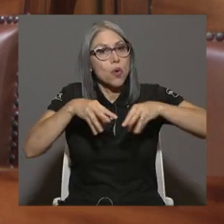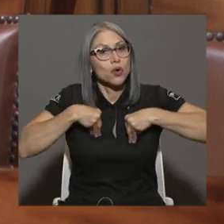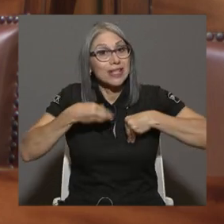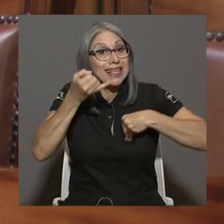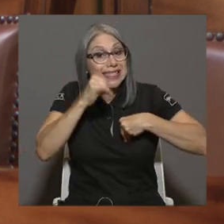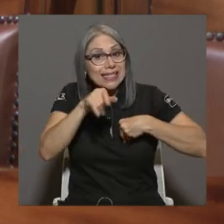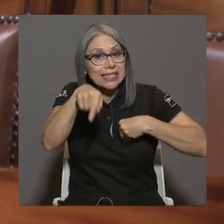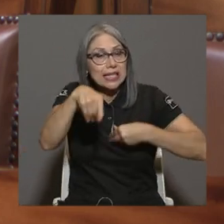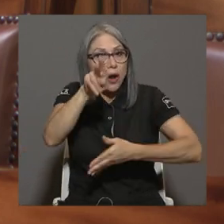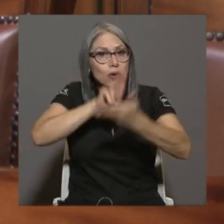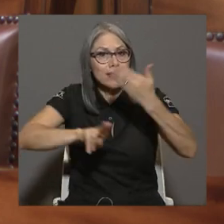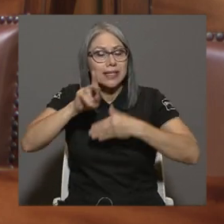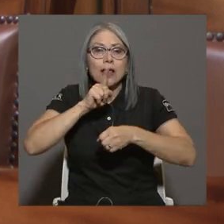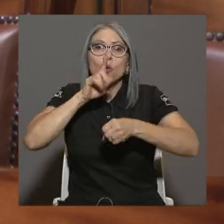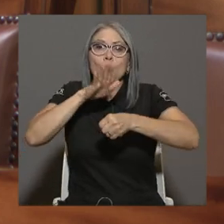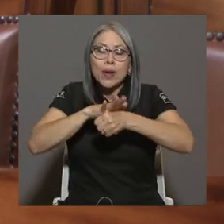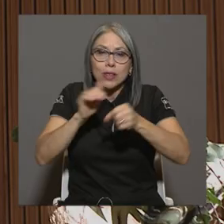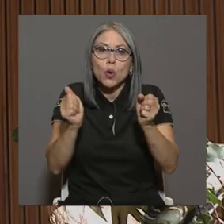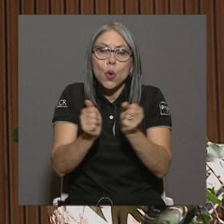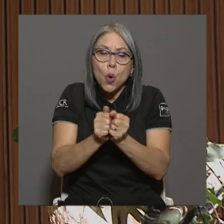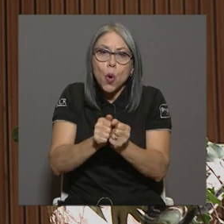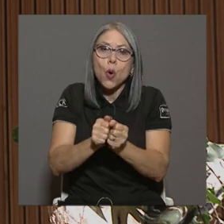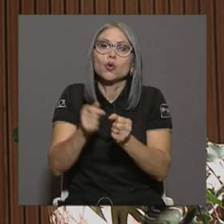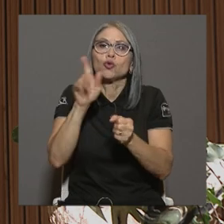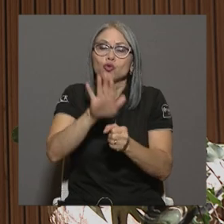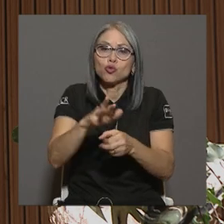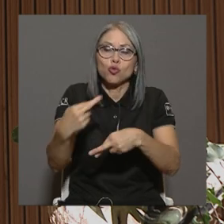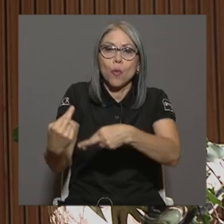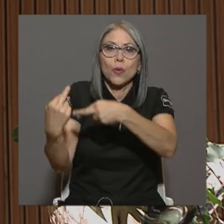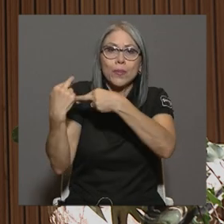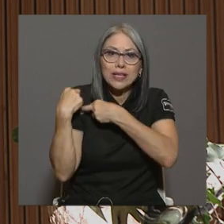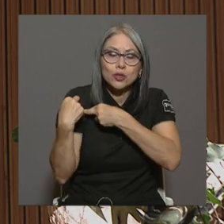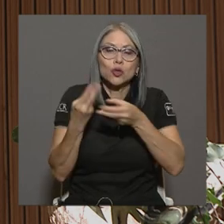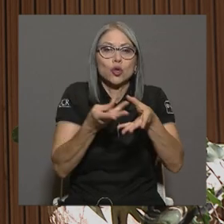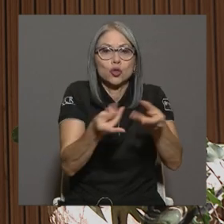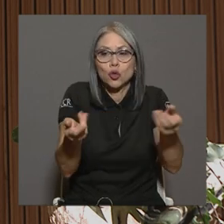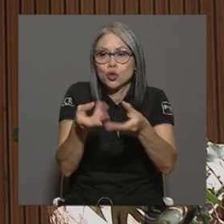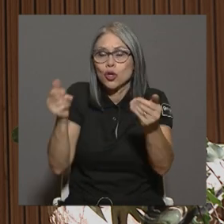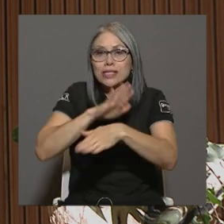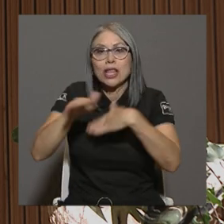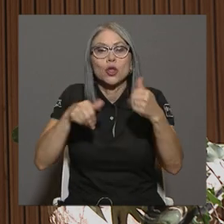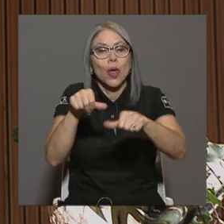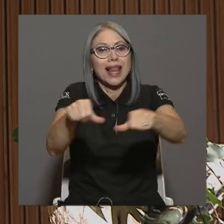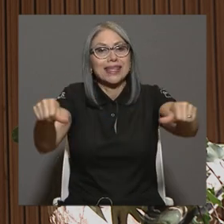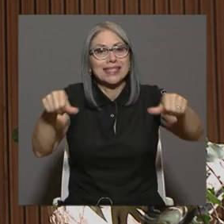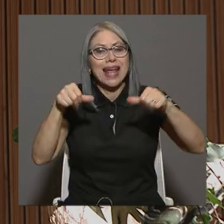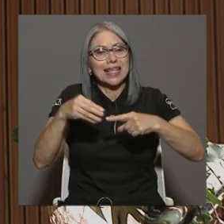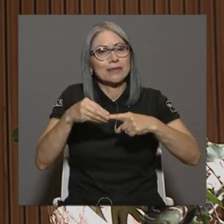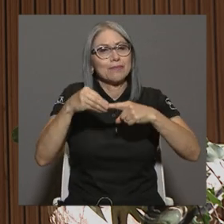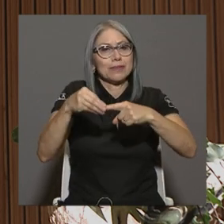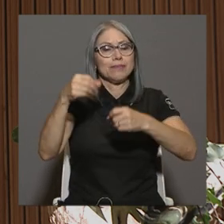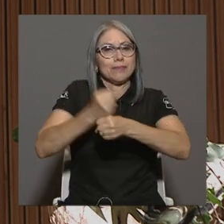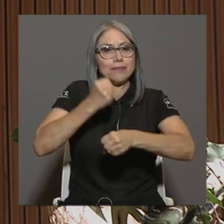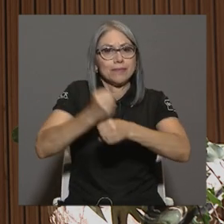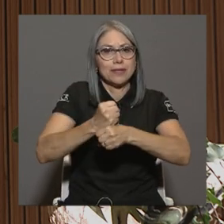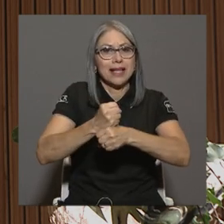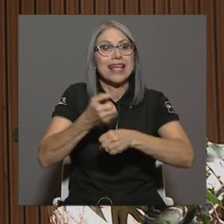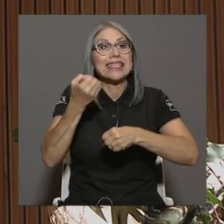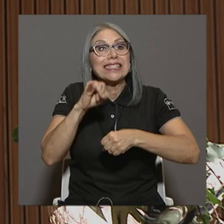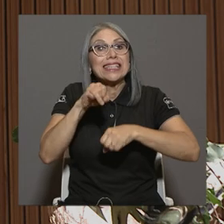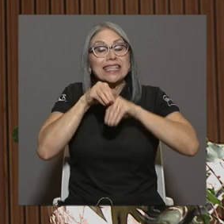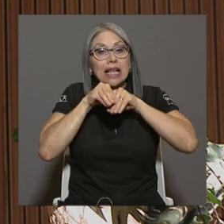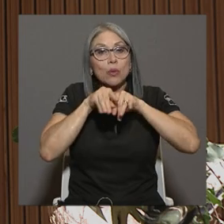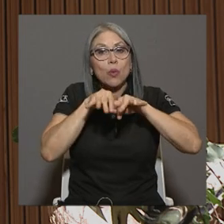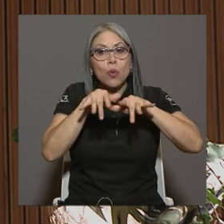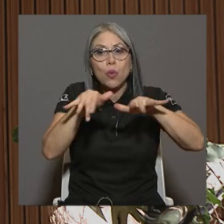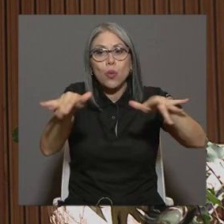universidad está cumpliendo con sus compromisos resolutivos en todas sus áreas sustantivas y está llegando a todos los